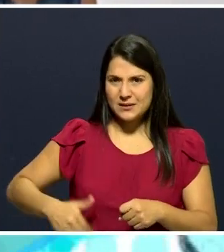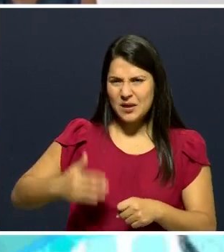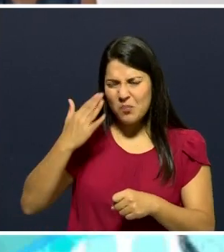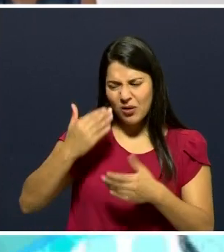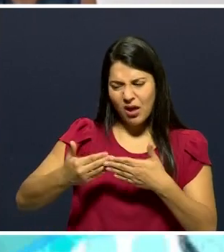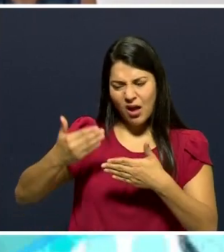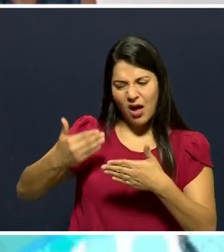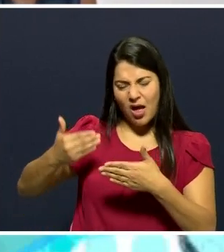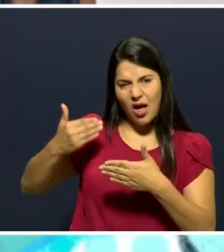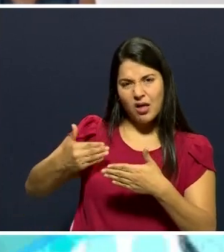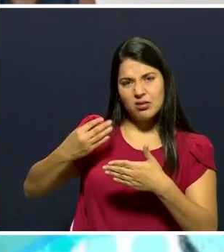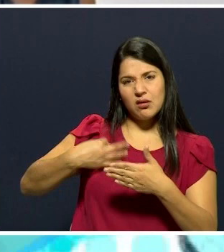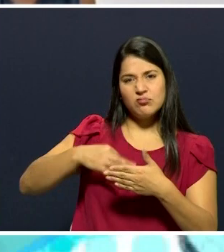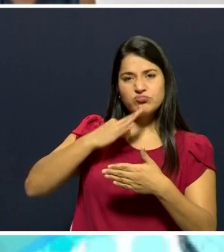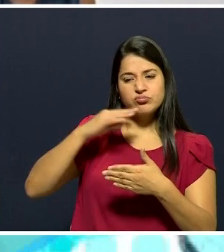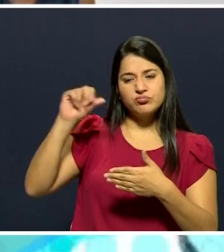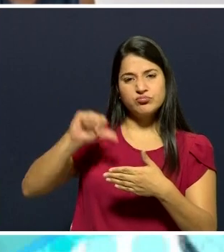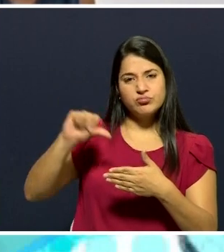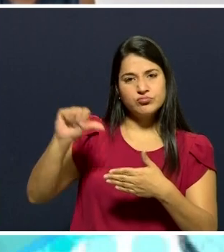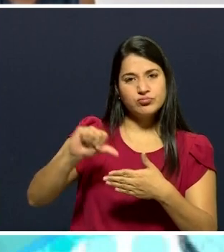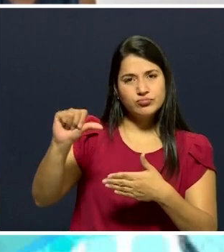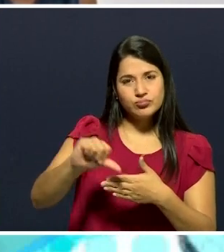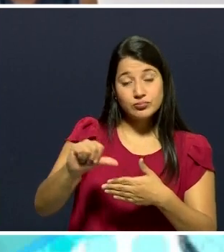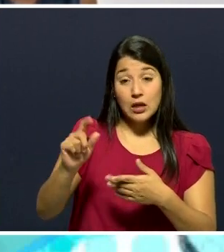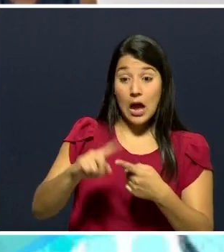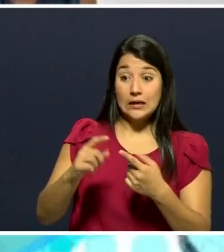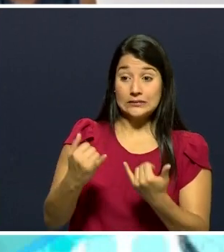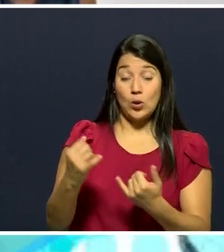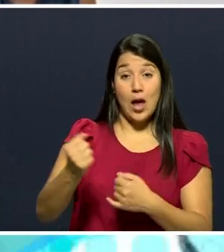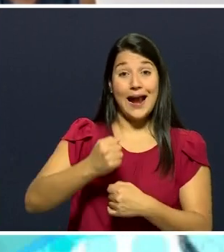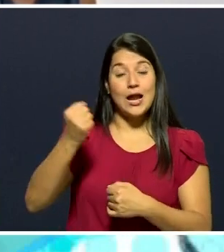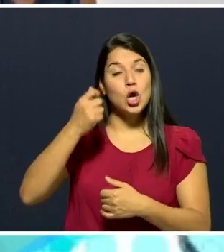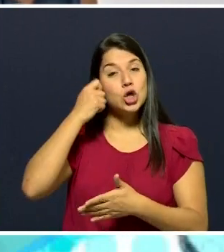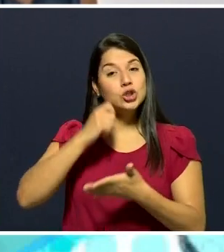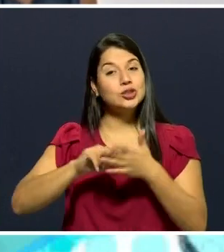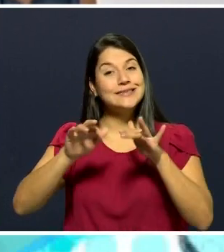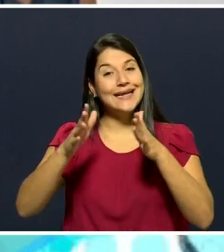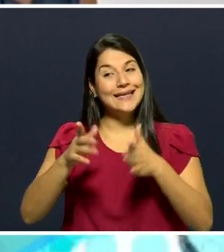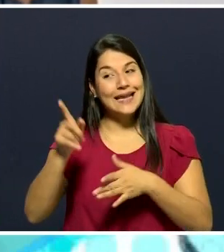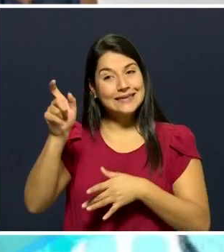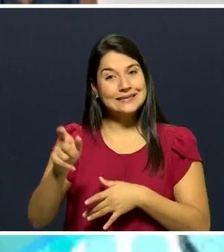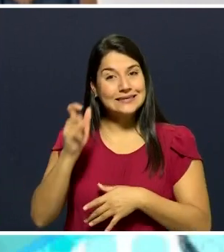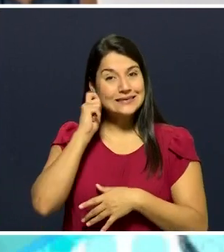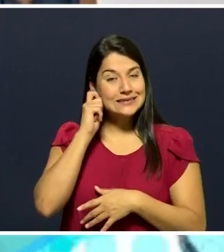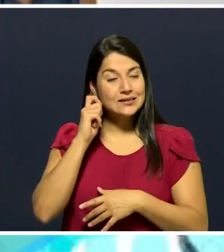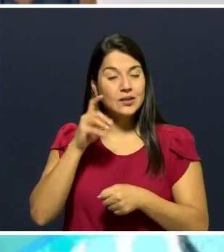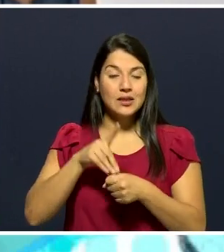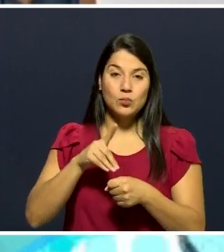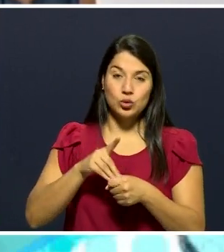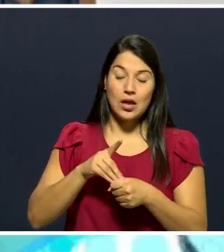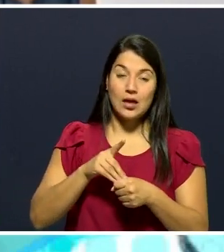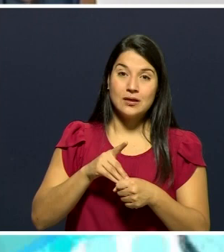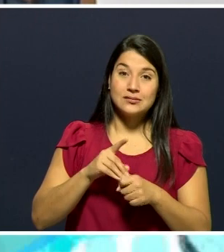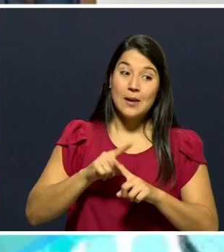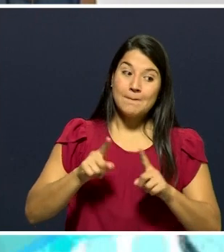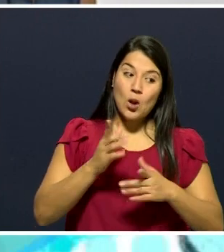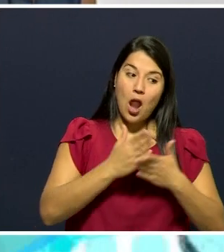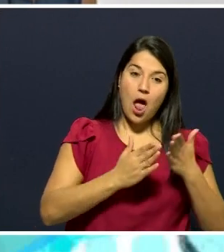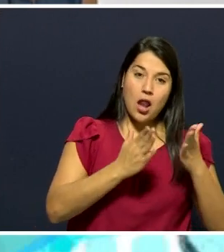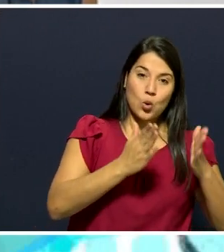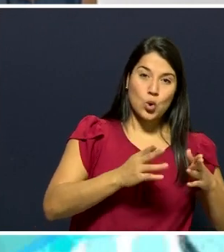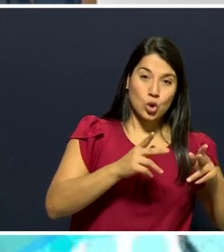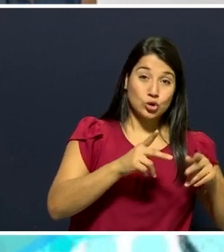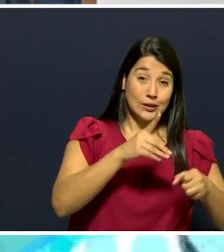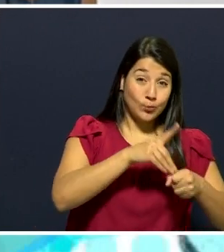anteriores diputados en las legislaturas, en las primeras legislaturas. Pero bueno, van a tener que hacer un esfuerzo